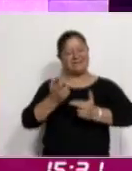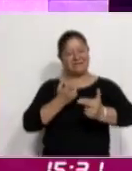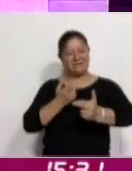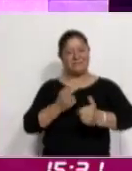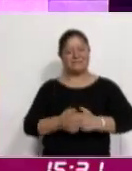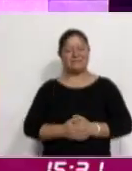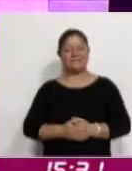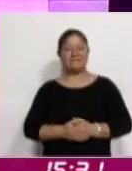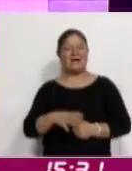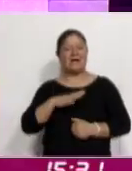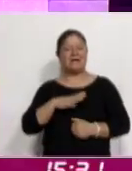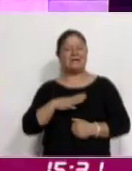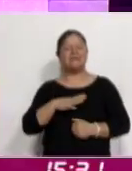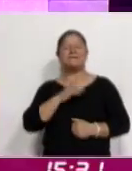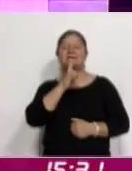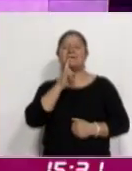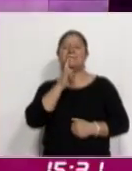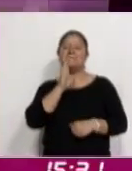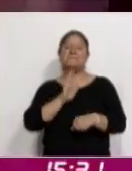enseguida. Tenemos más noticias.